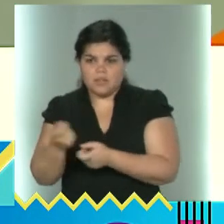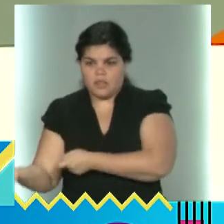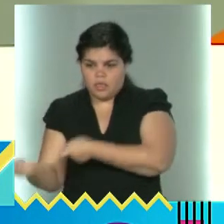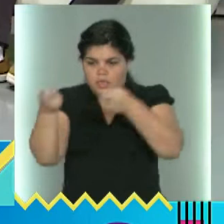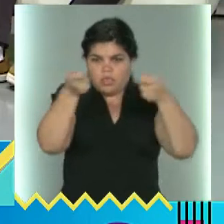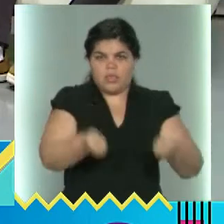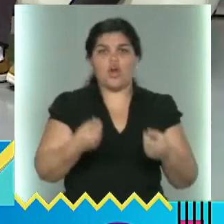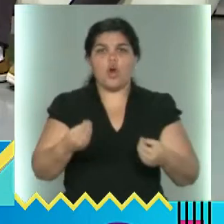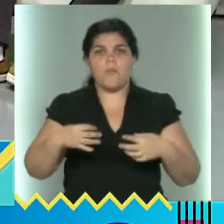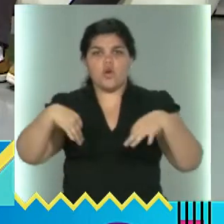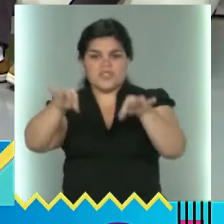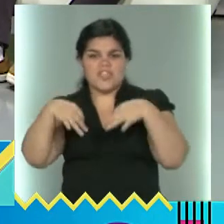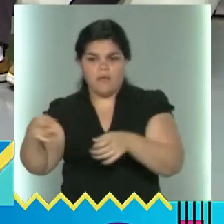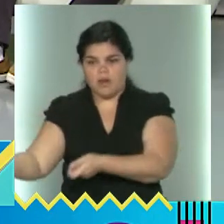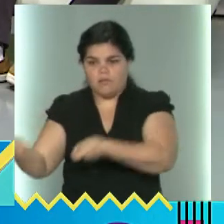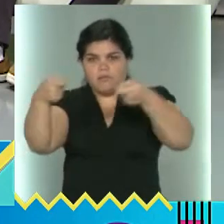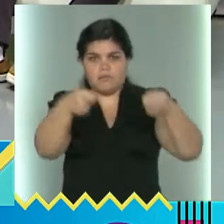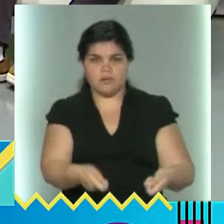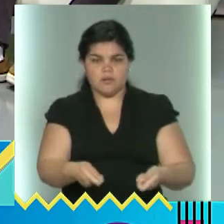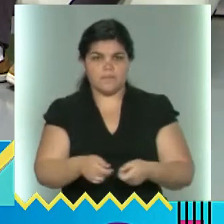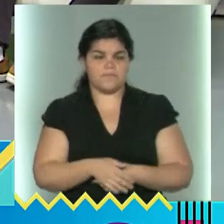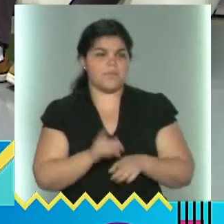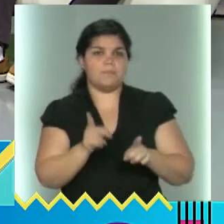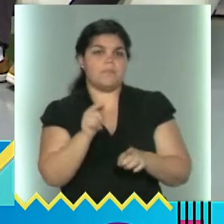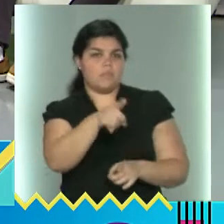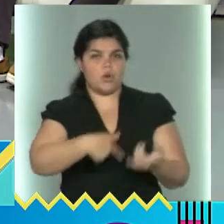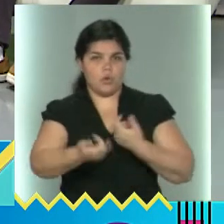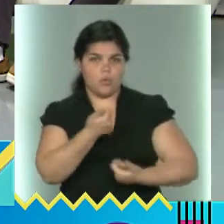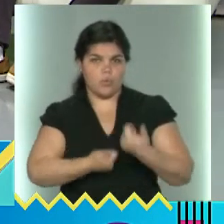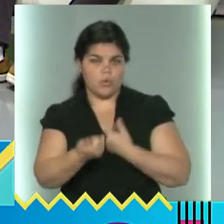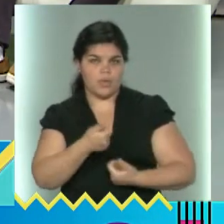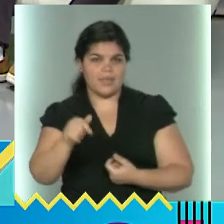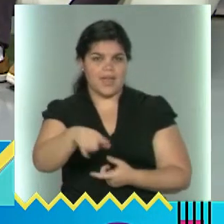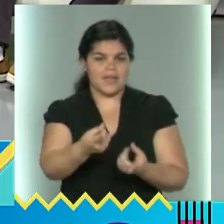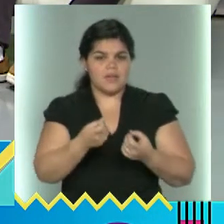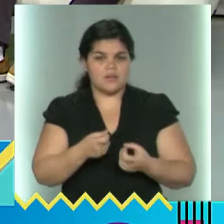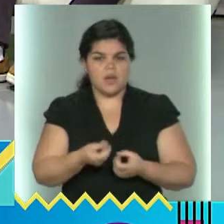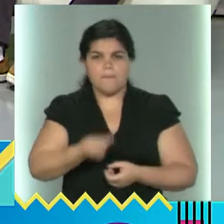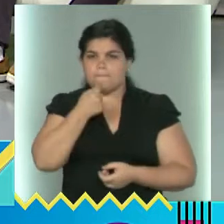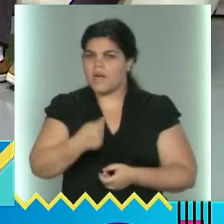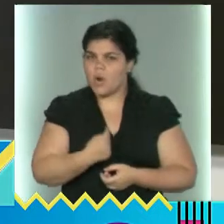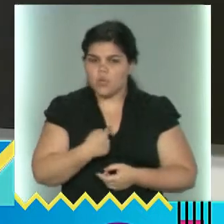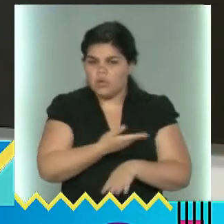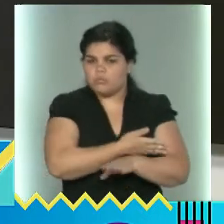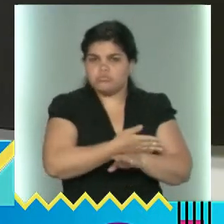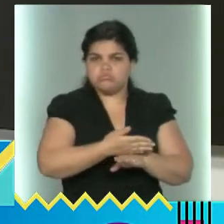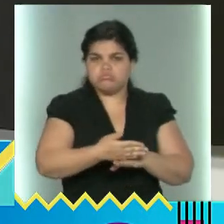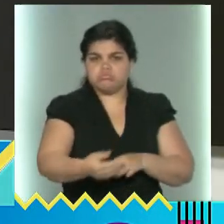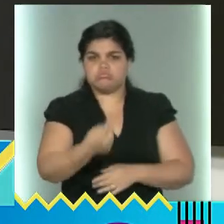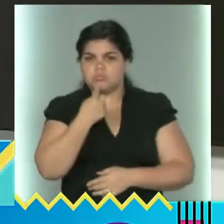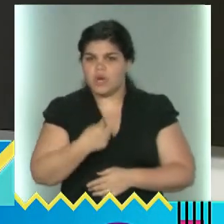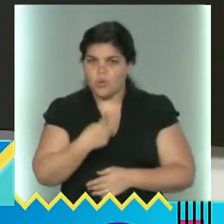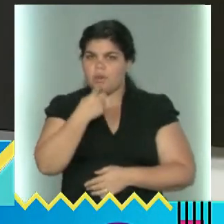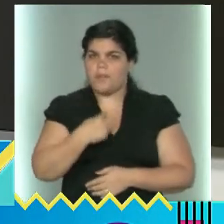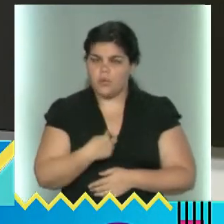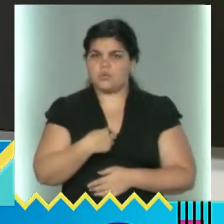cama. Creo que ahí está un poco lo que están diciendo ellos en cuanto a, bueno, a generar esa capacidad de seguir preguntándose y cuestionarse. Mientras yo